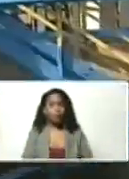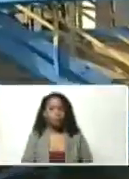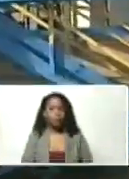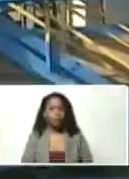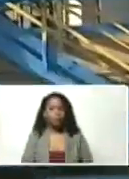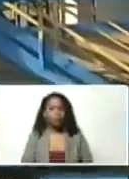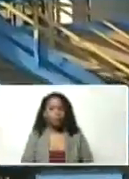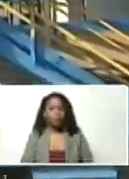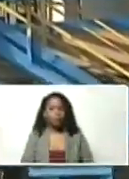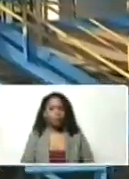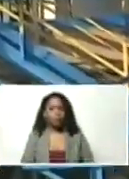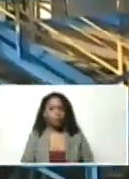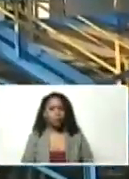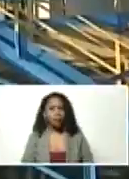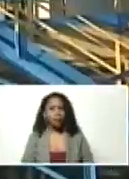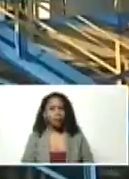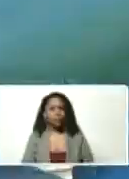Gracias, presidente.